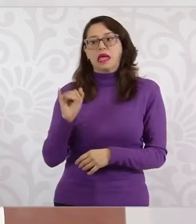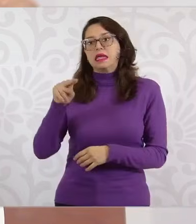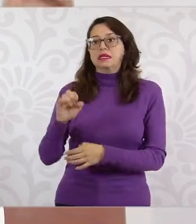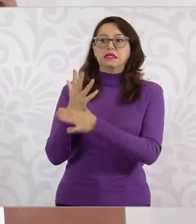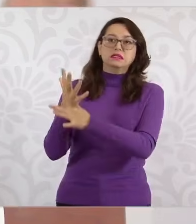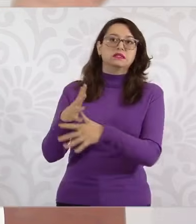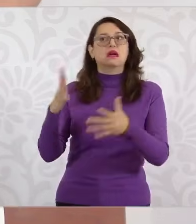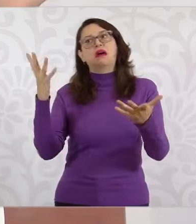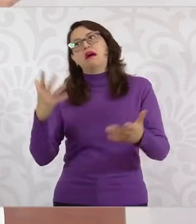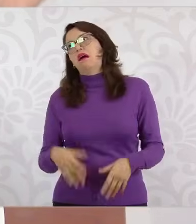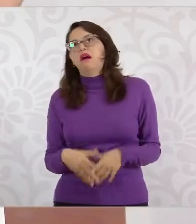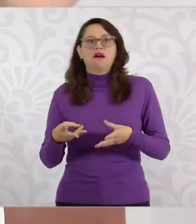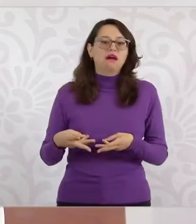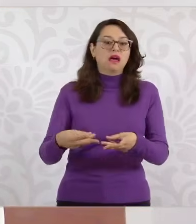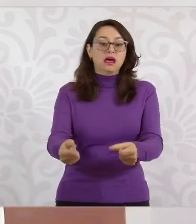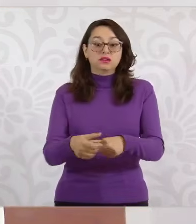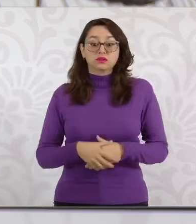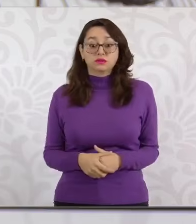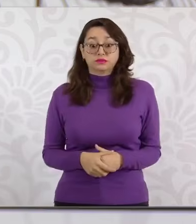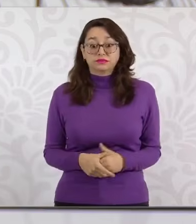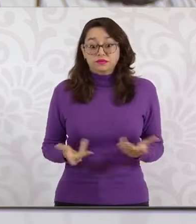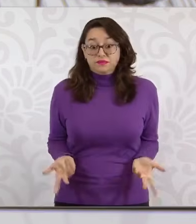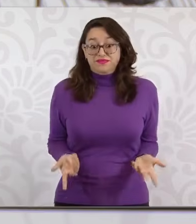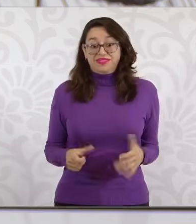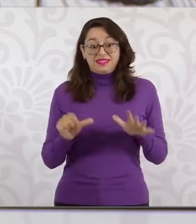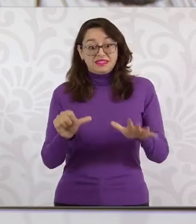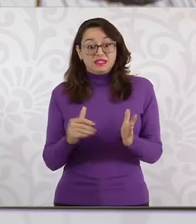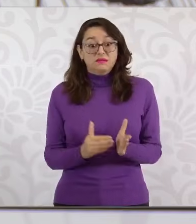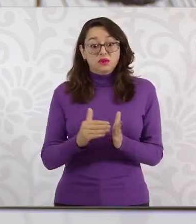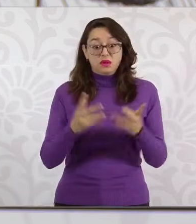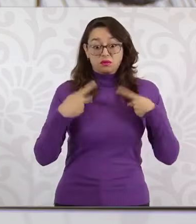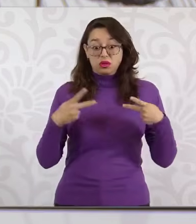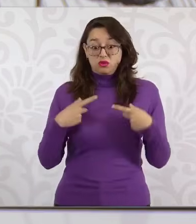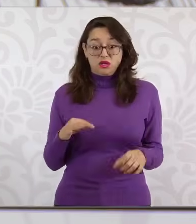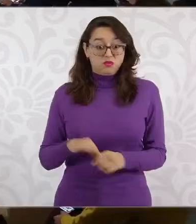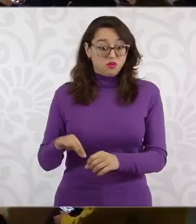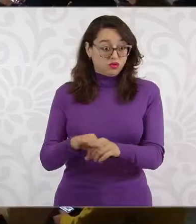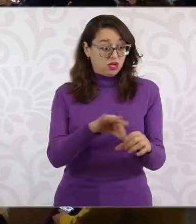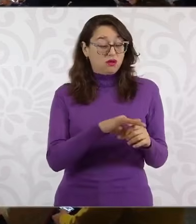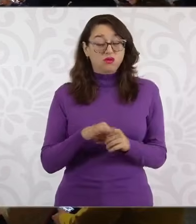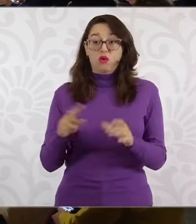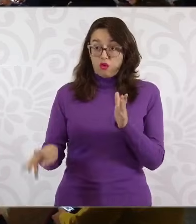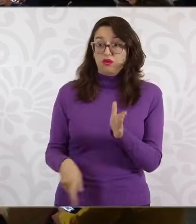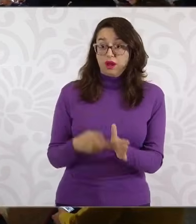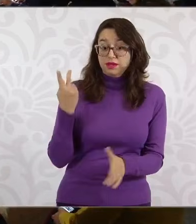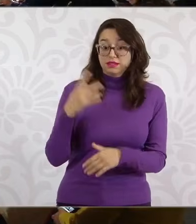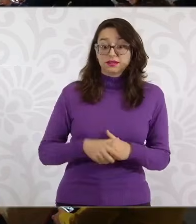Entonces, votaron con todo y eso 16 millones de personas. Si mal no me acuerdo, ¿no? 16 millones de